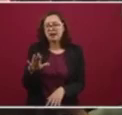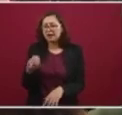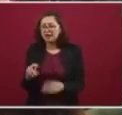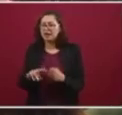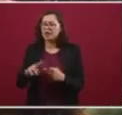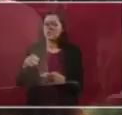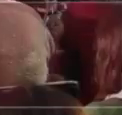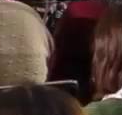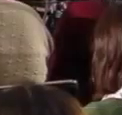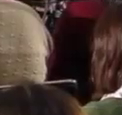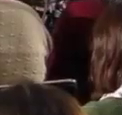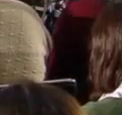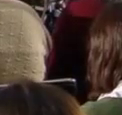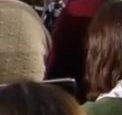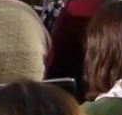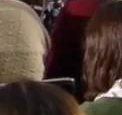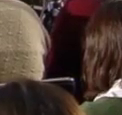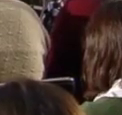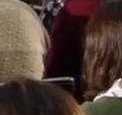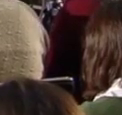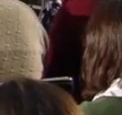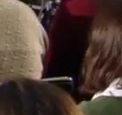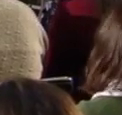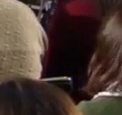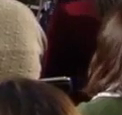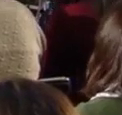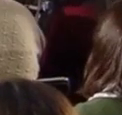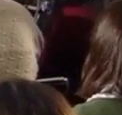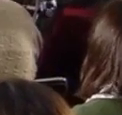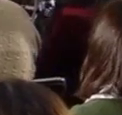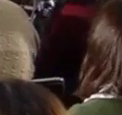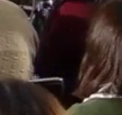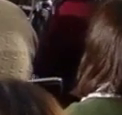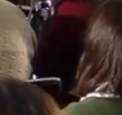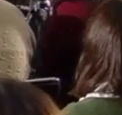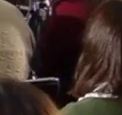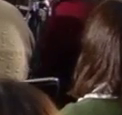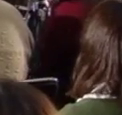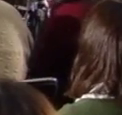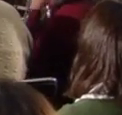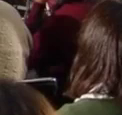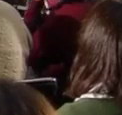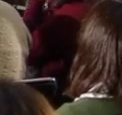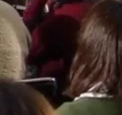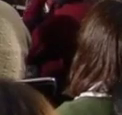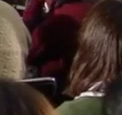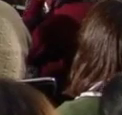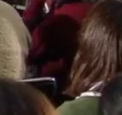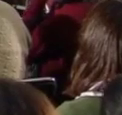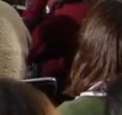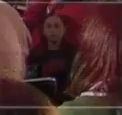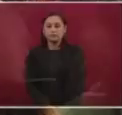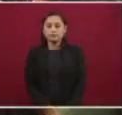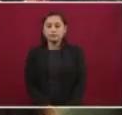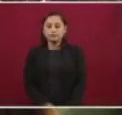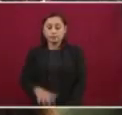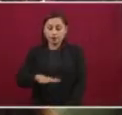corrupción, no hay pobreza, no hay inseguridad, no hay